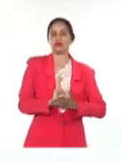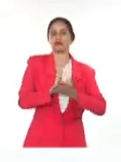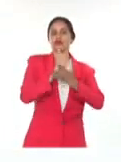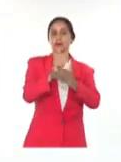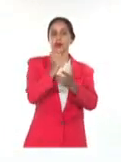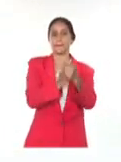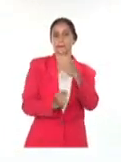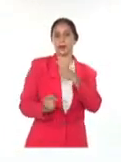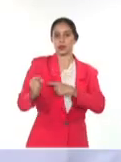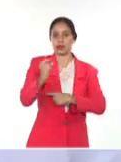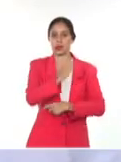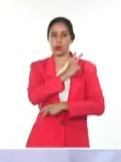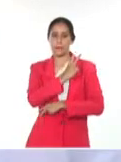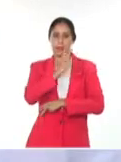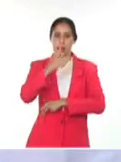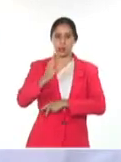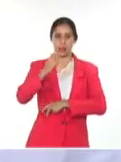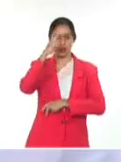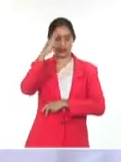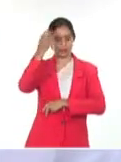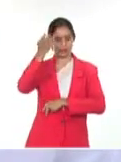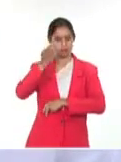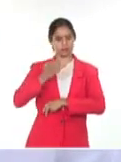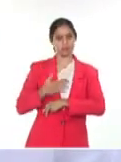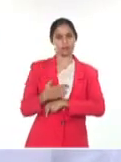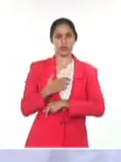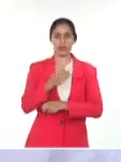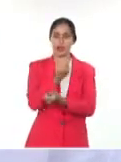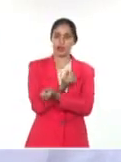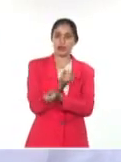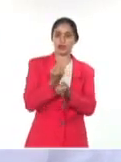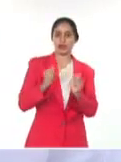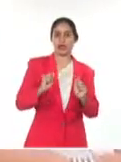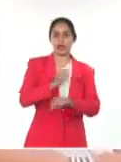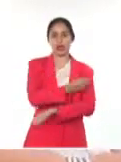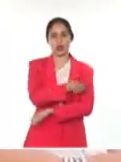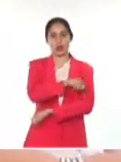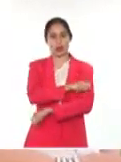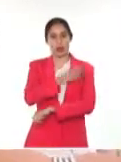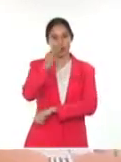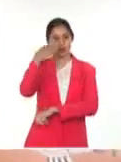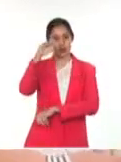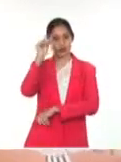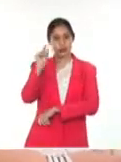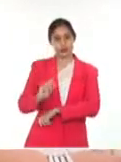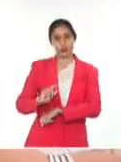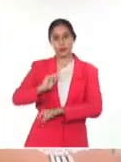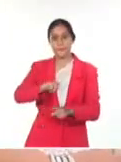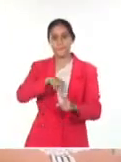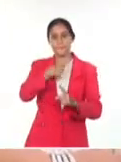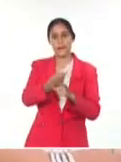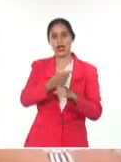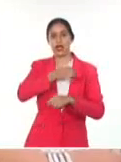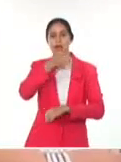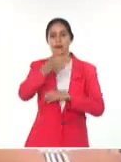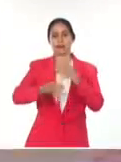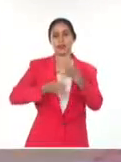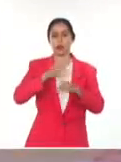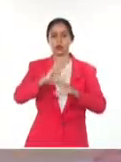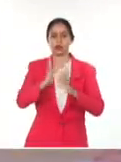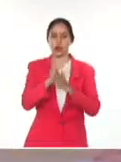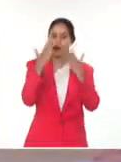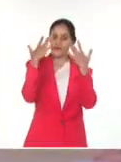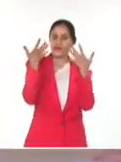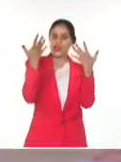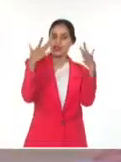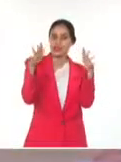alienable a la dignidad humana la libertad de los cubanos el destacado pedagogo transmitió además una felicitación a los padres